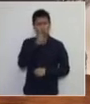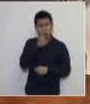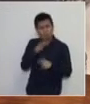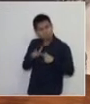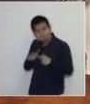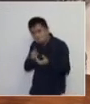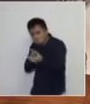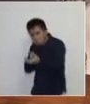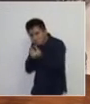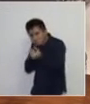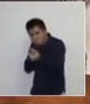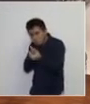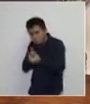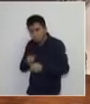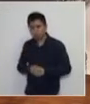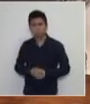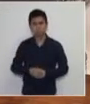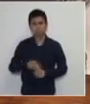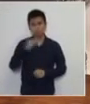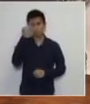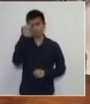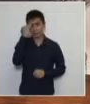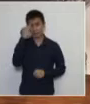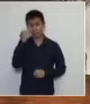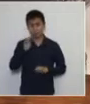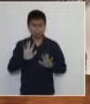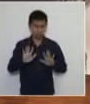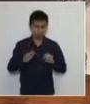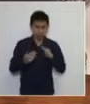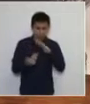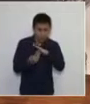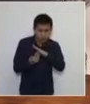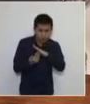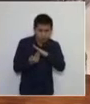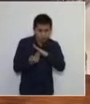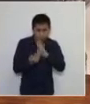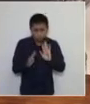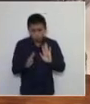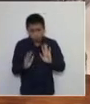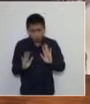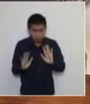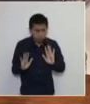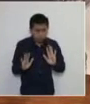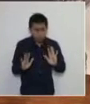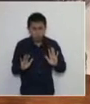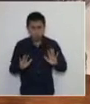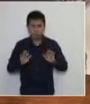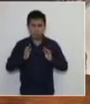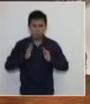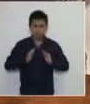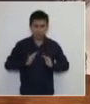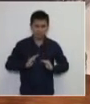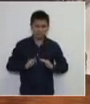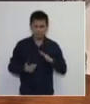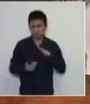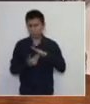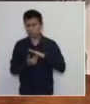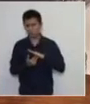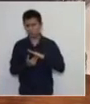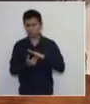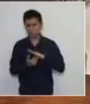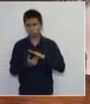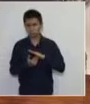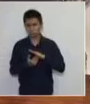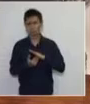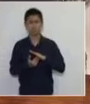agresión se mantuvo un lapso de calma esto es controlar la situación por parte de la policía estatal en ese